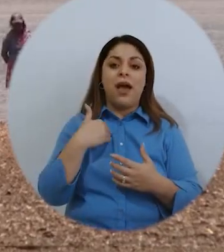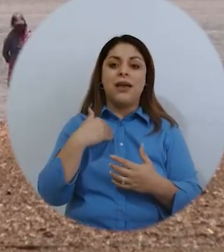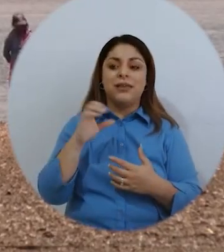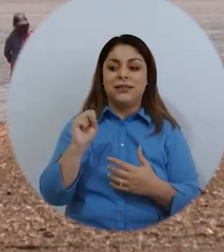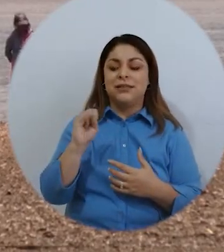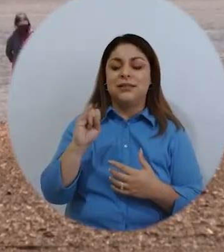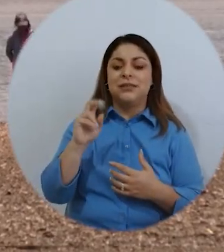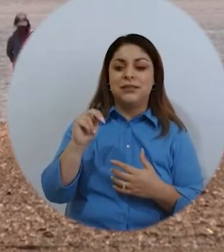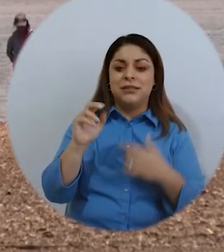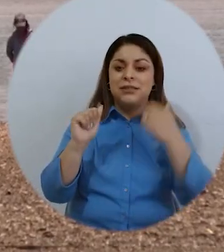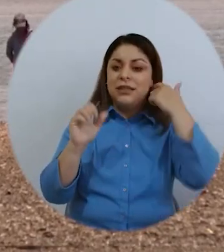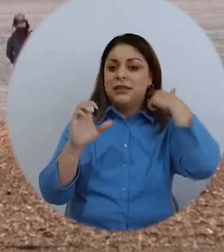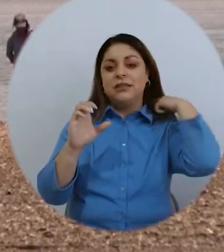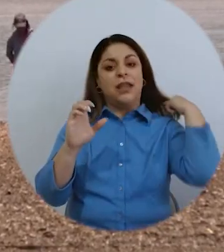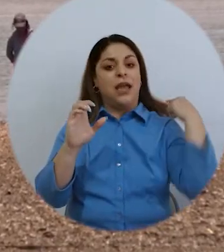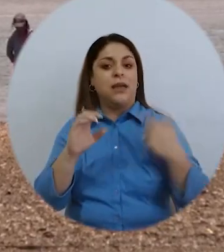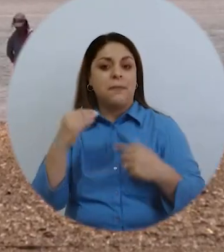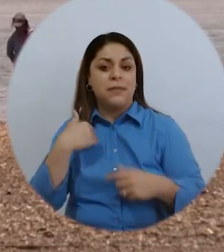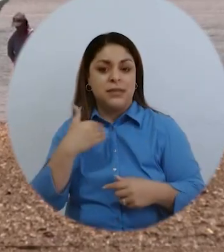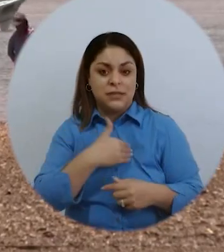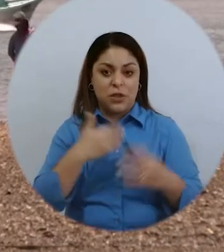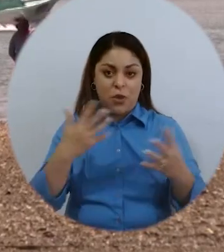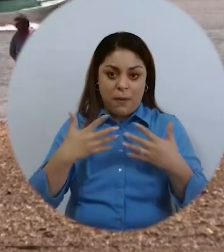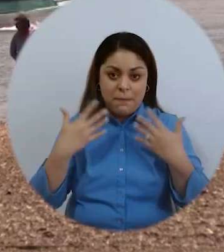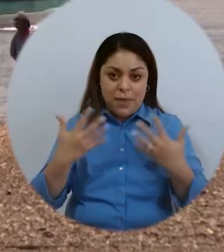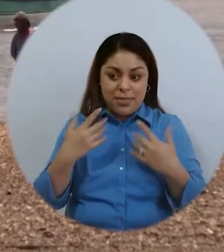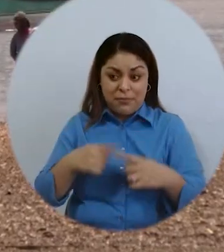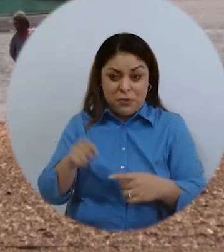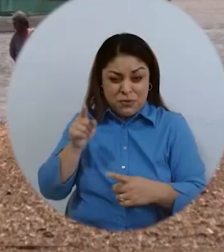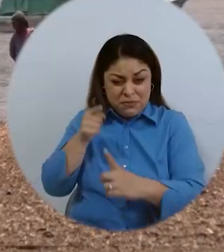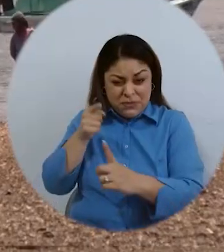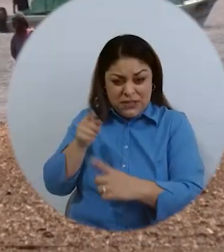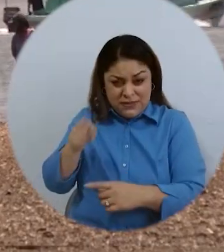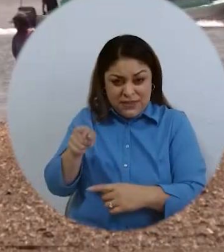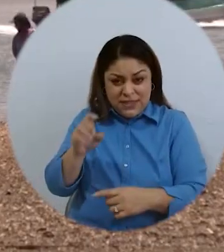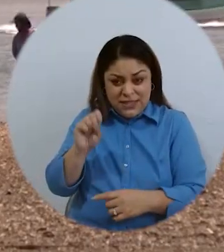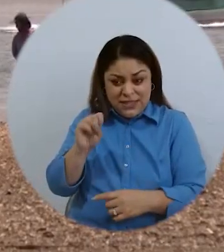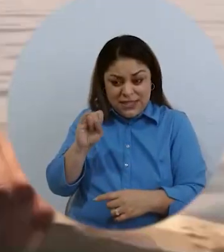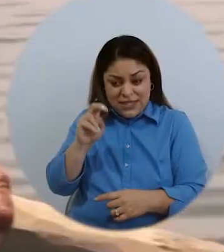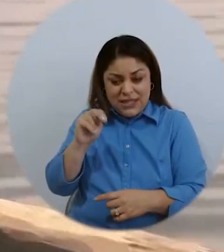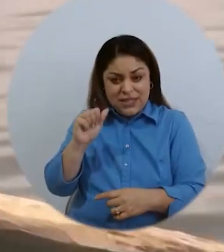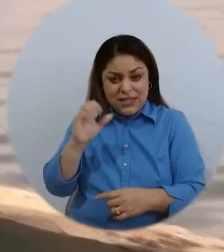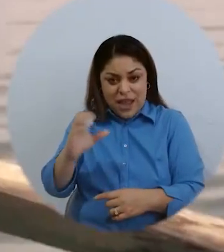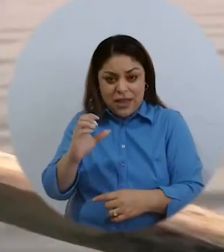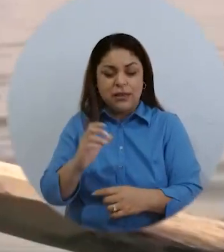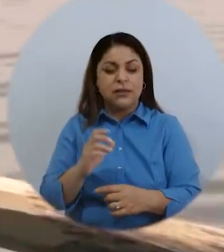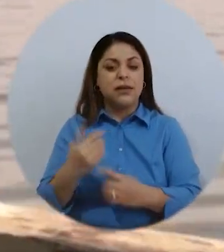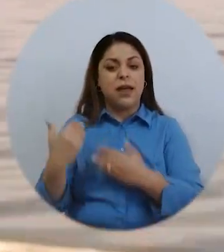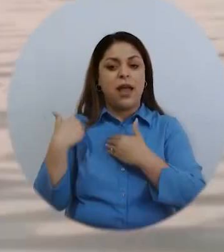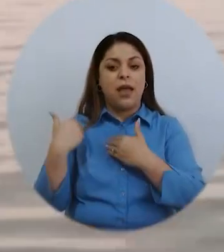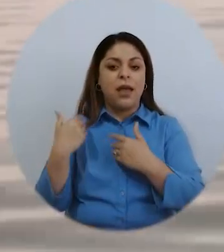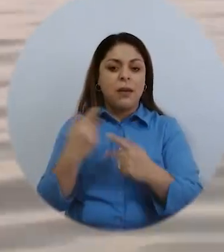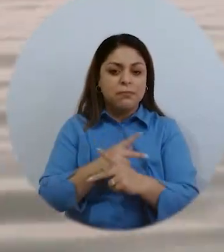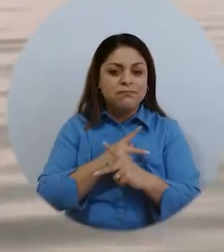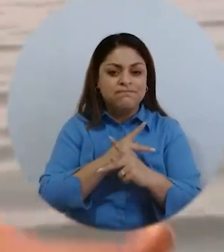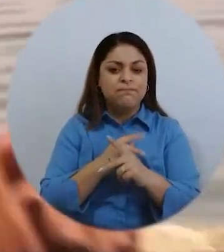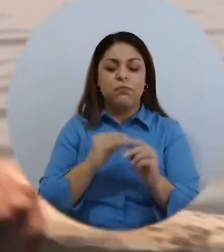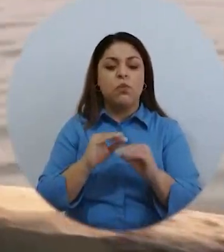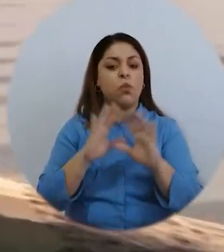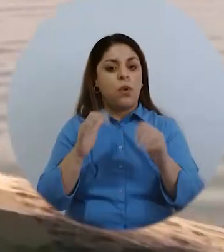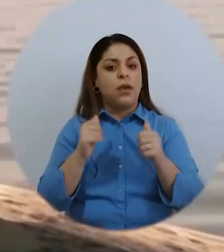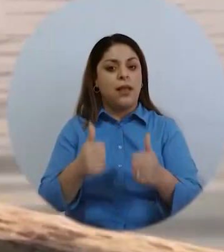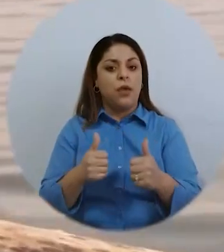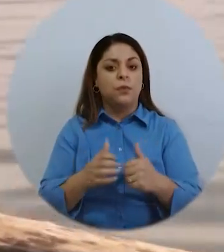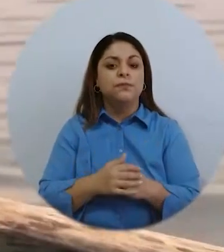tenemos el SINAC y el Ministerio de Ambiente, pero el SINAC en particular, que es la institución encargada de la parte de protección con